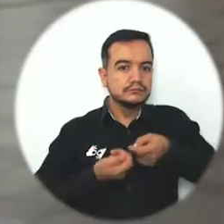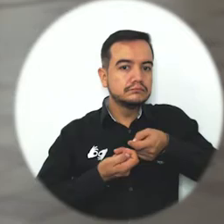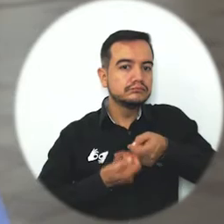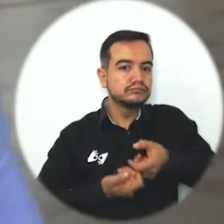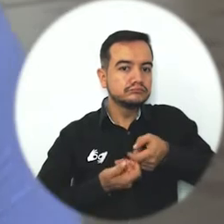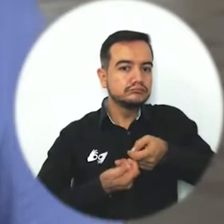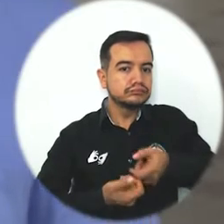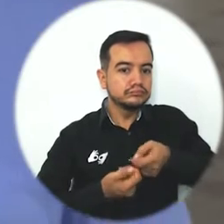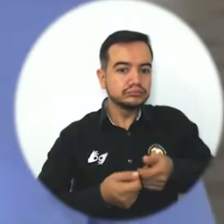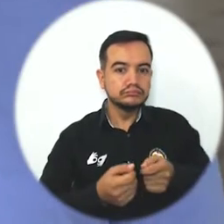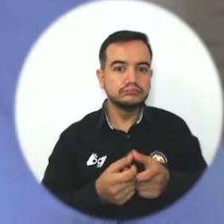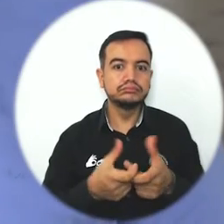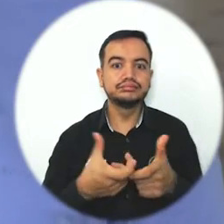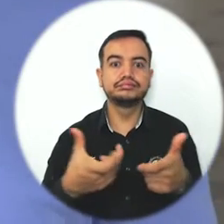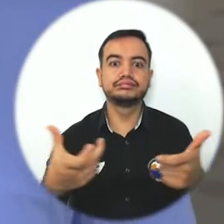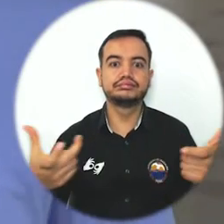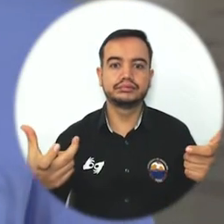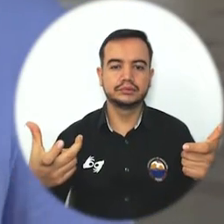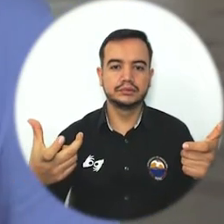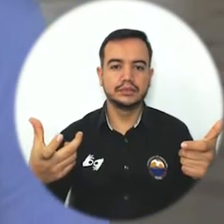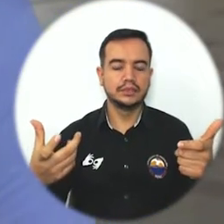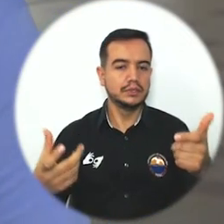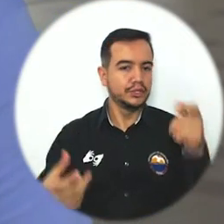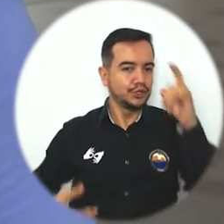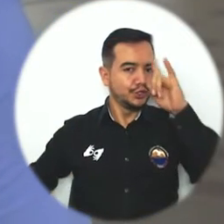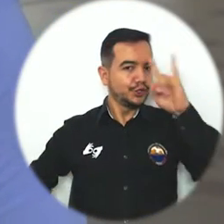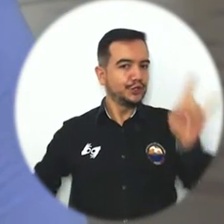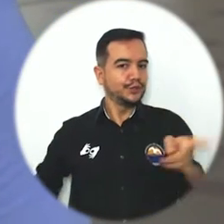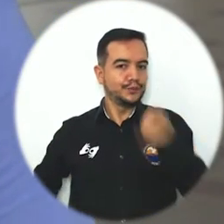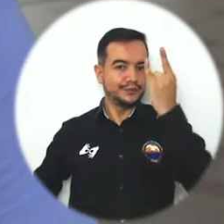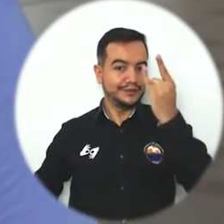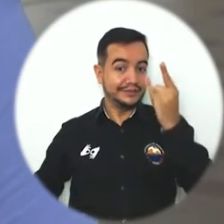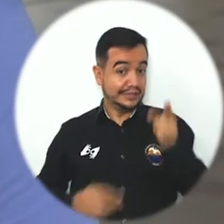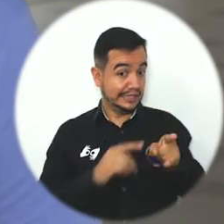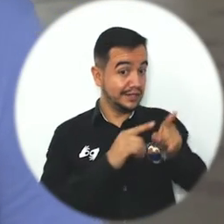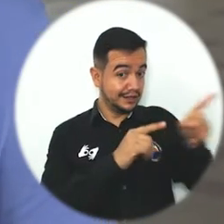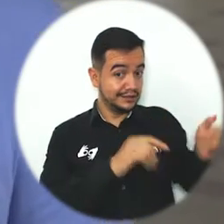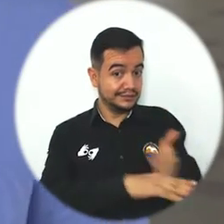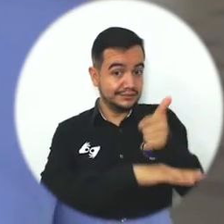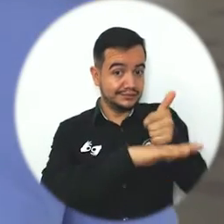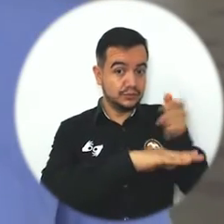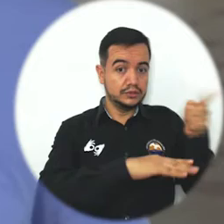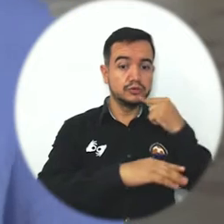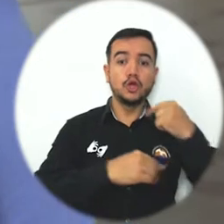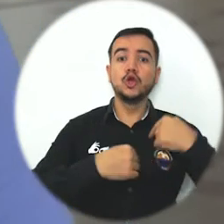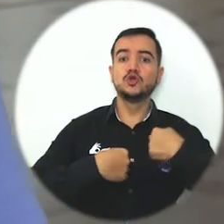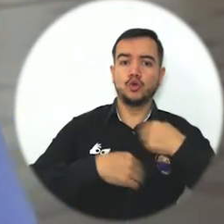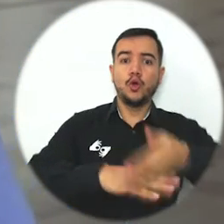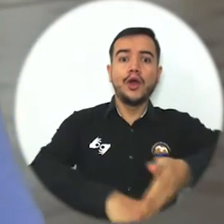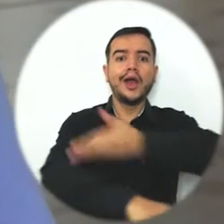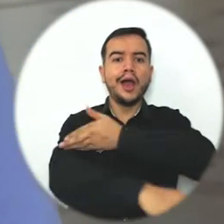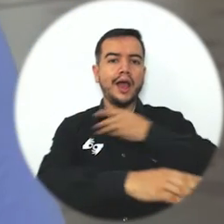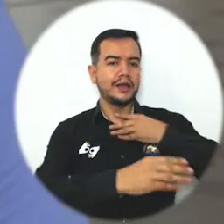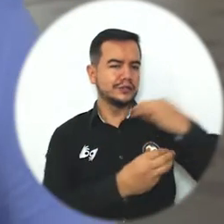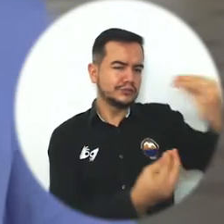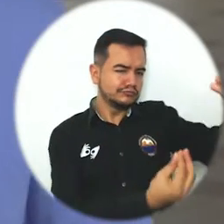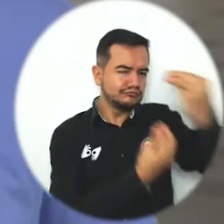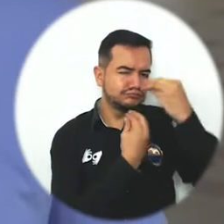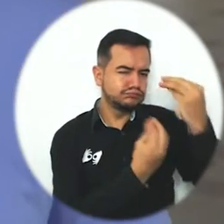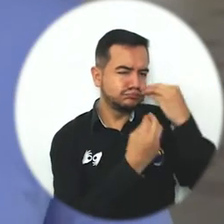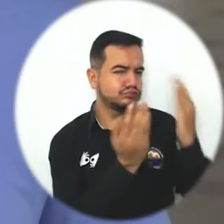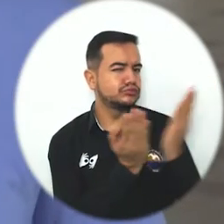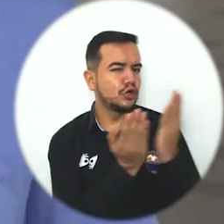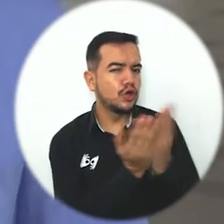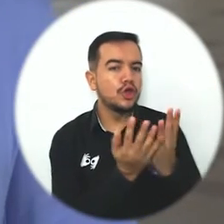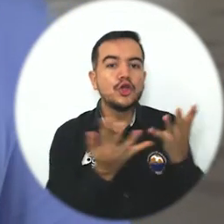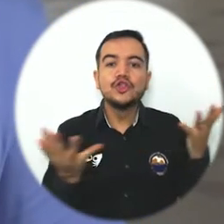La siembra se está multiplicando y el gran ejemplo de que él, el rector dijo, yo soy el